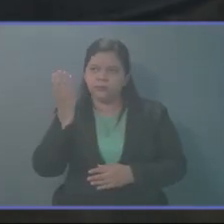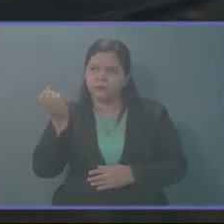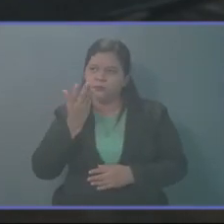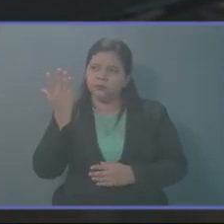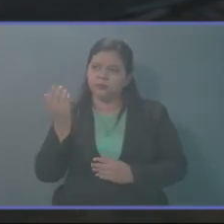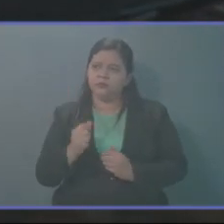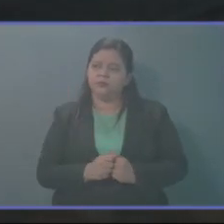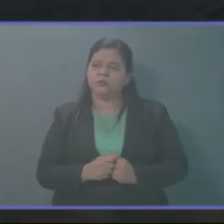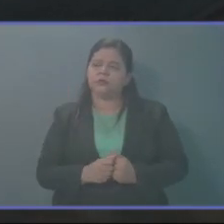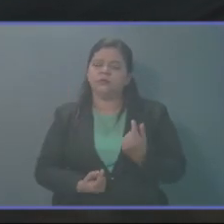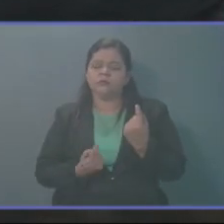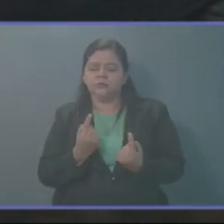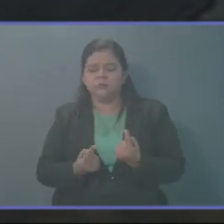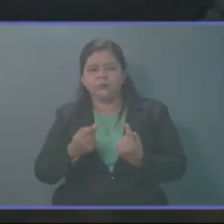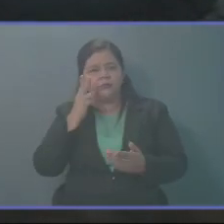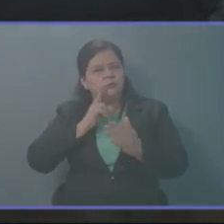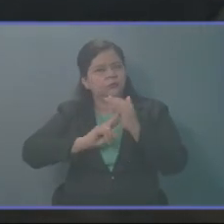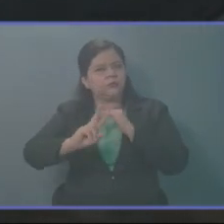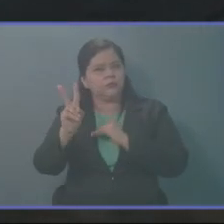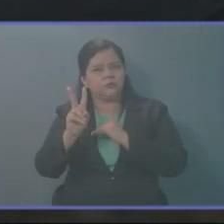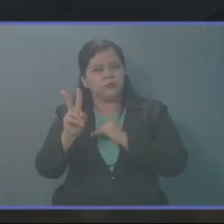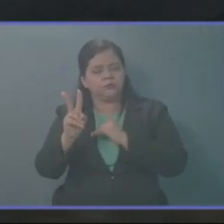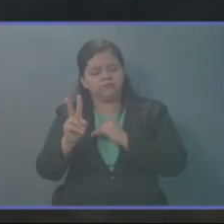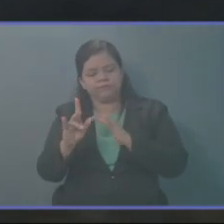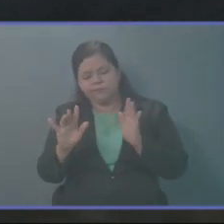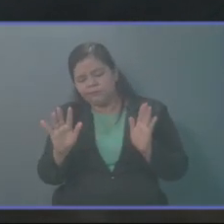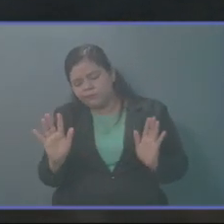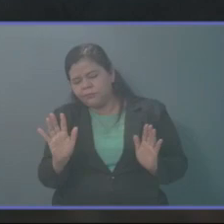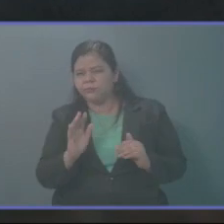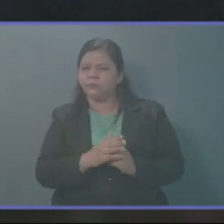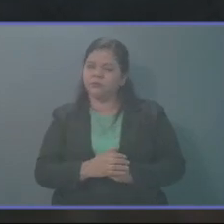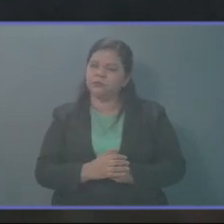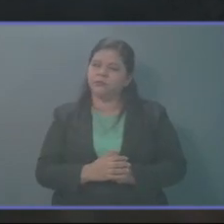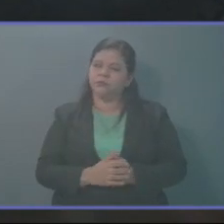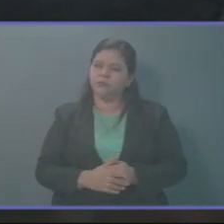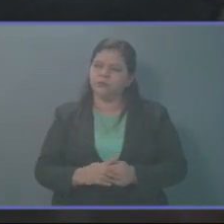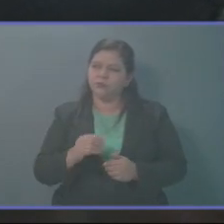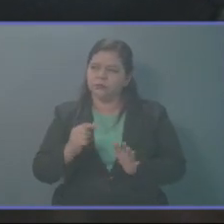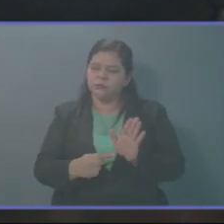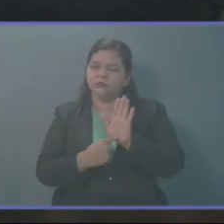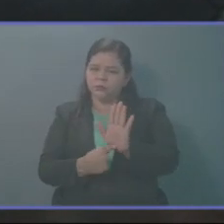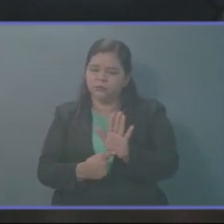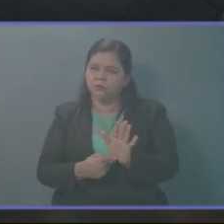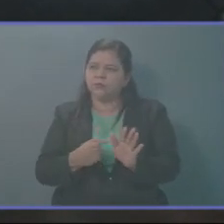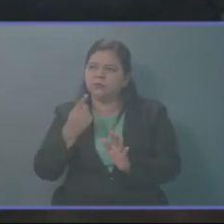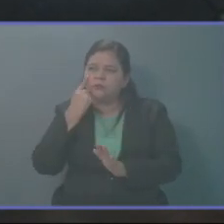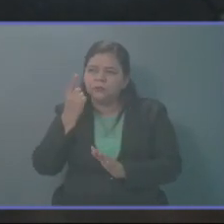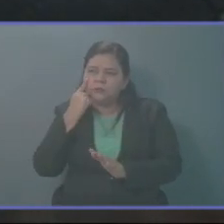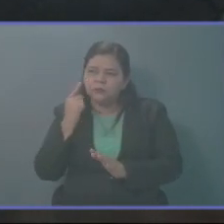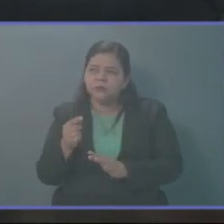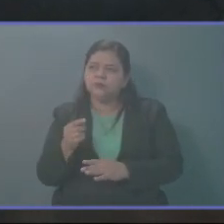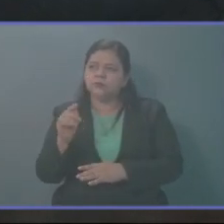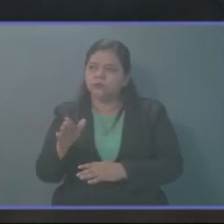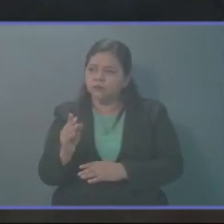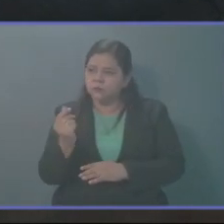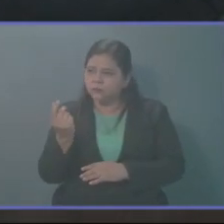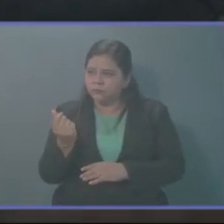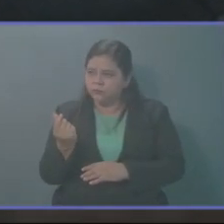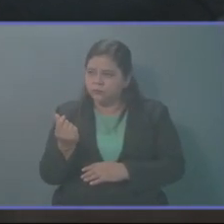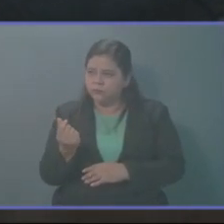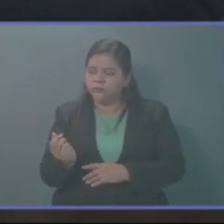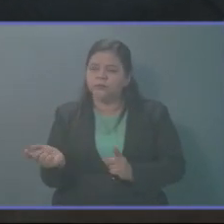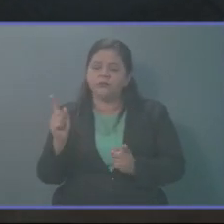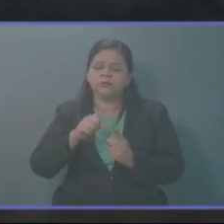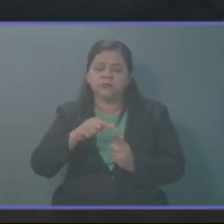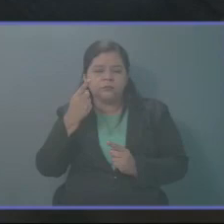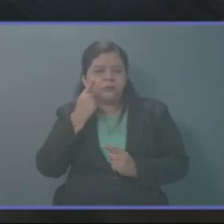¿Cuáles son la proyección, por lo menos indicativa, de dónde se están colocando los recursos, hasta dónde